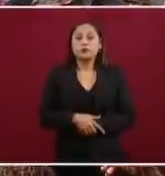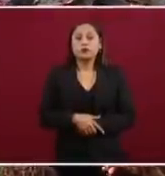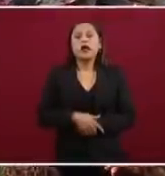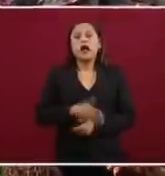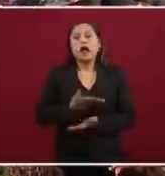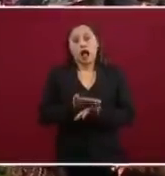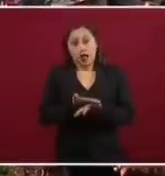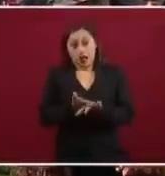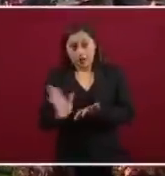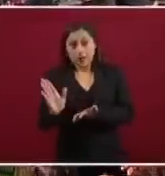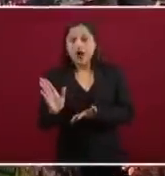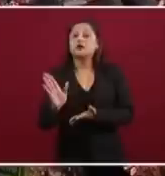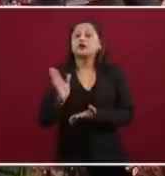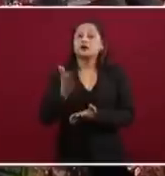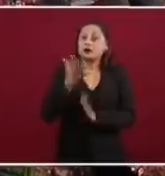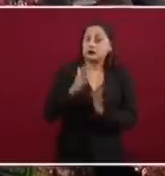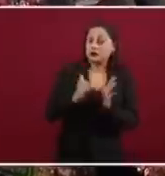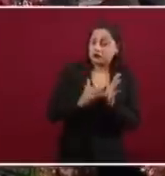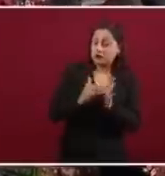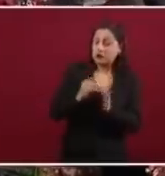extras.